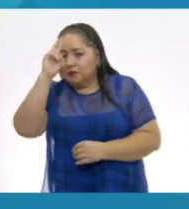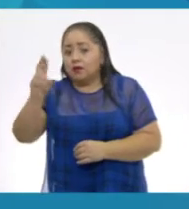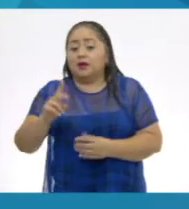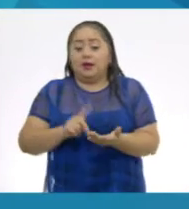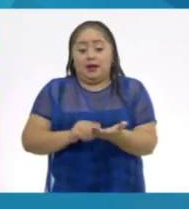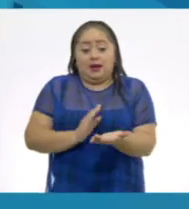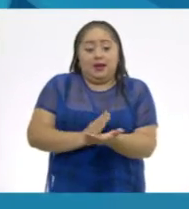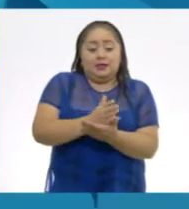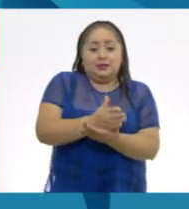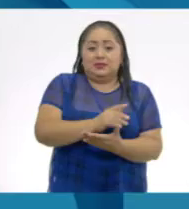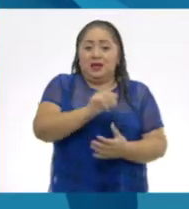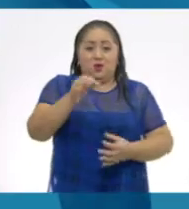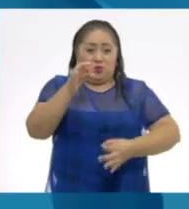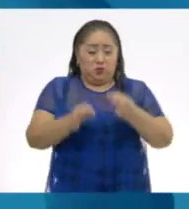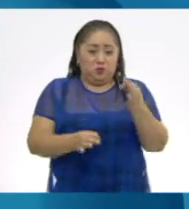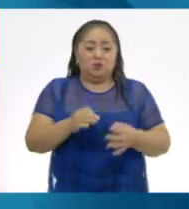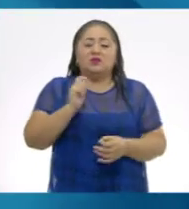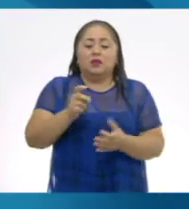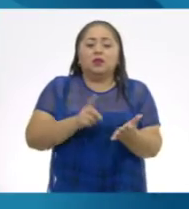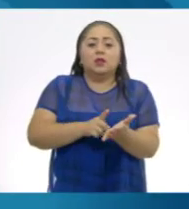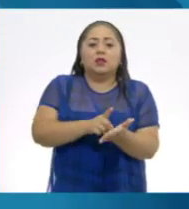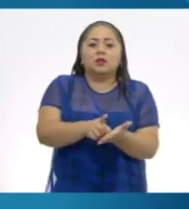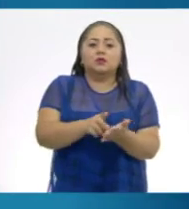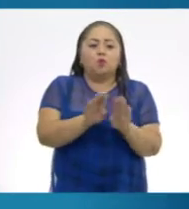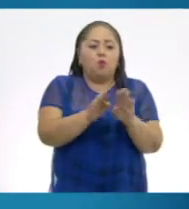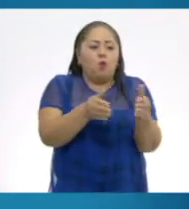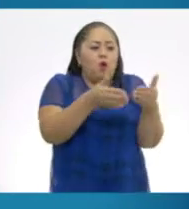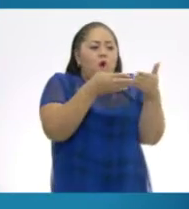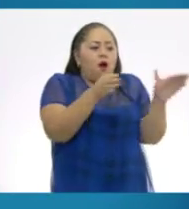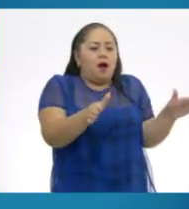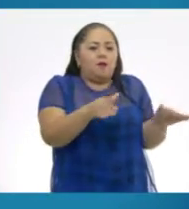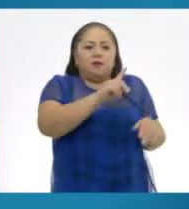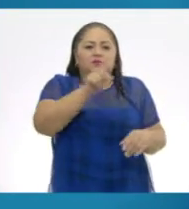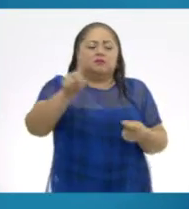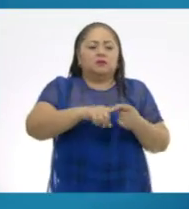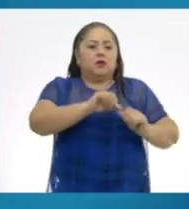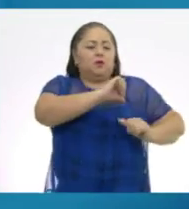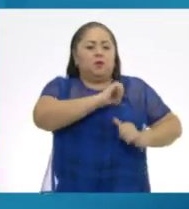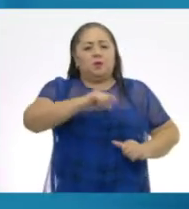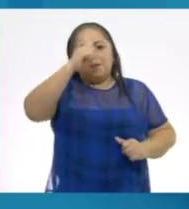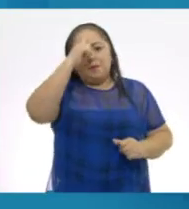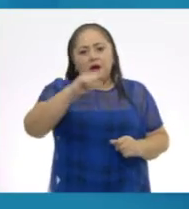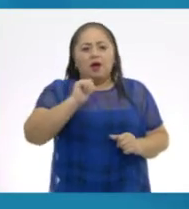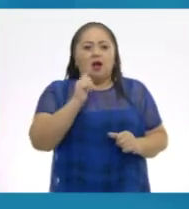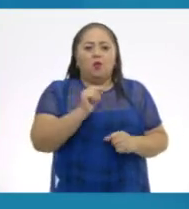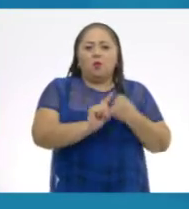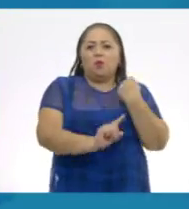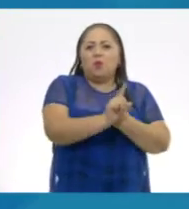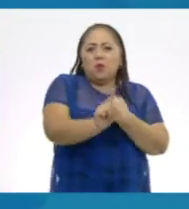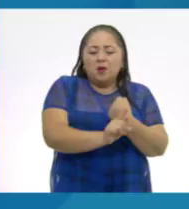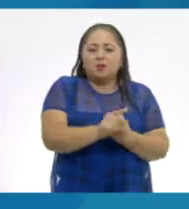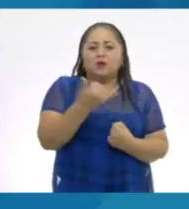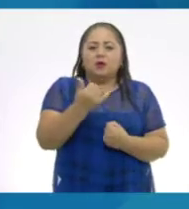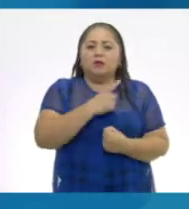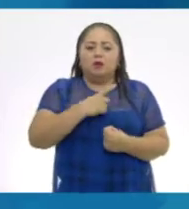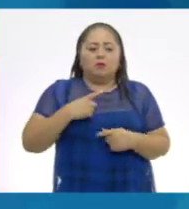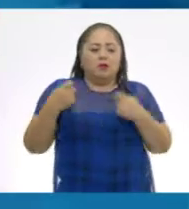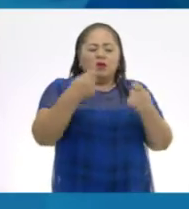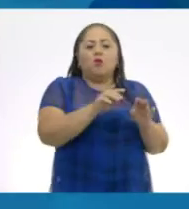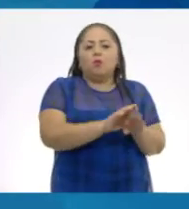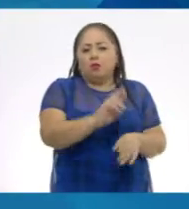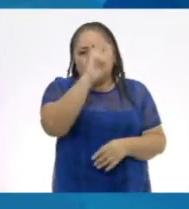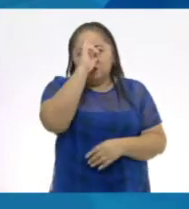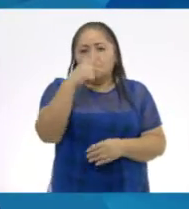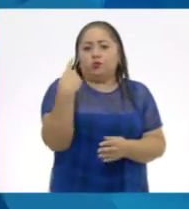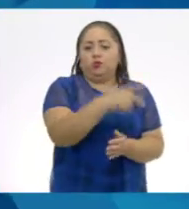El acceso a la justicia es el derecho que te abre las puertas de las autoridades para resolver tus problemas y garantizar el respeto